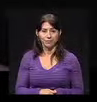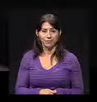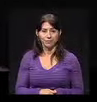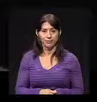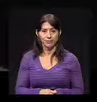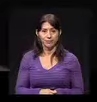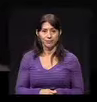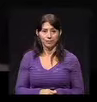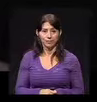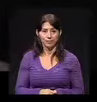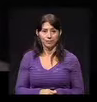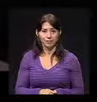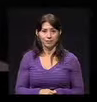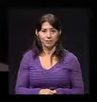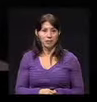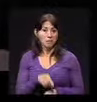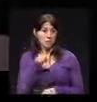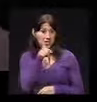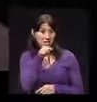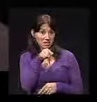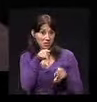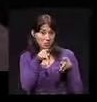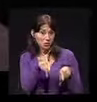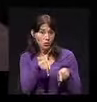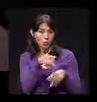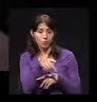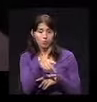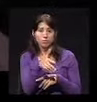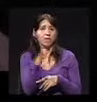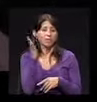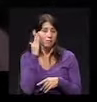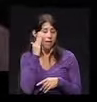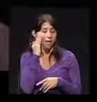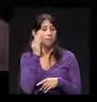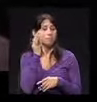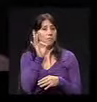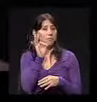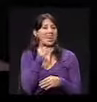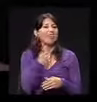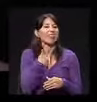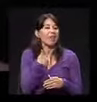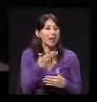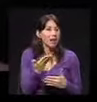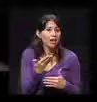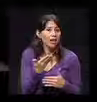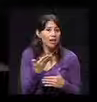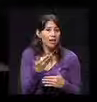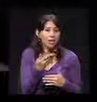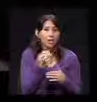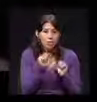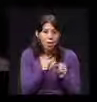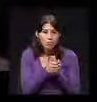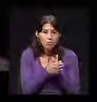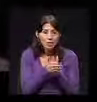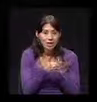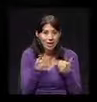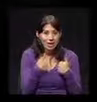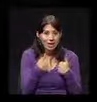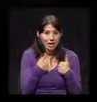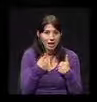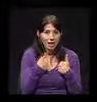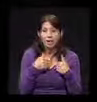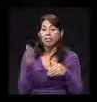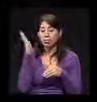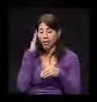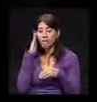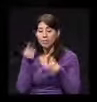alguien que tiene muy claro lo que tiene y el partido que le puede sacar a eso que tiene. Y tiene muy claro lo